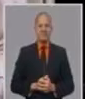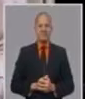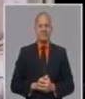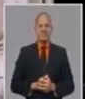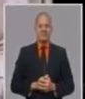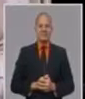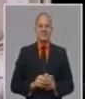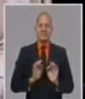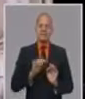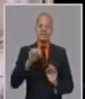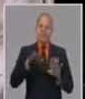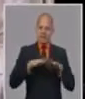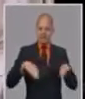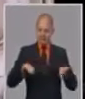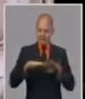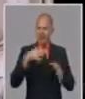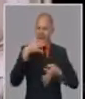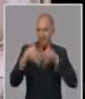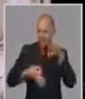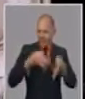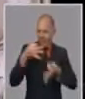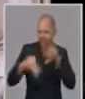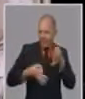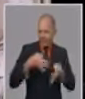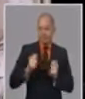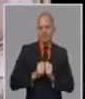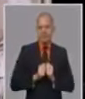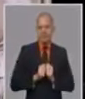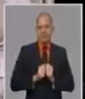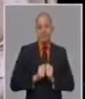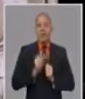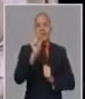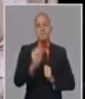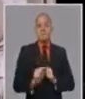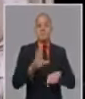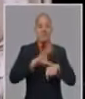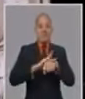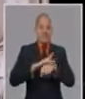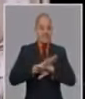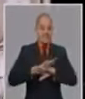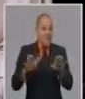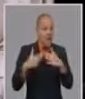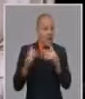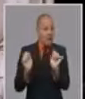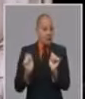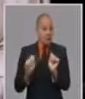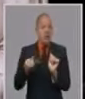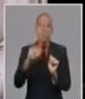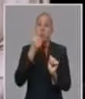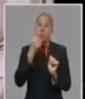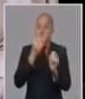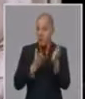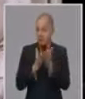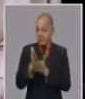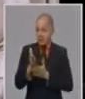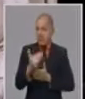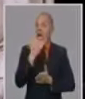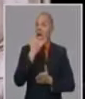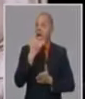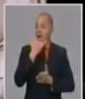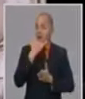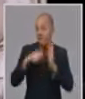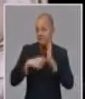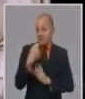manifestaciones, las complicaciones que pueden aparecer una vez pasada la etapa aguda de la enfermedad, no son independientes a la edad,